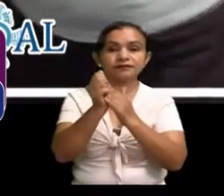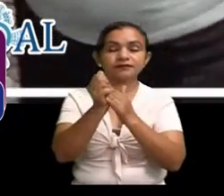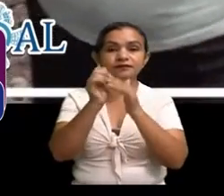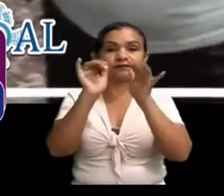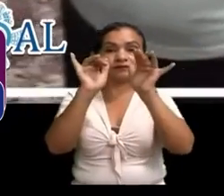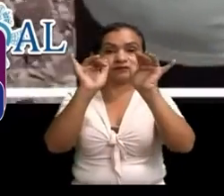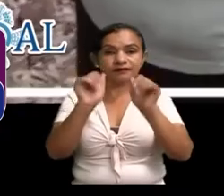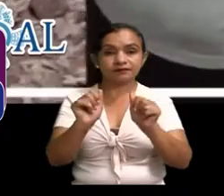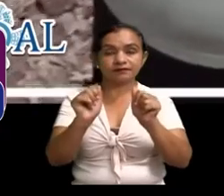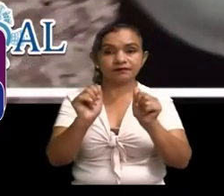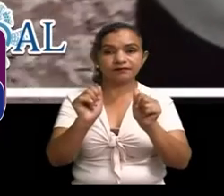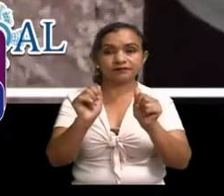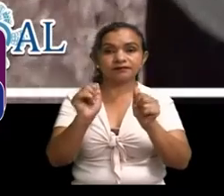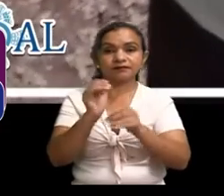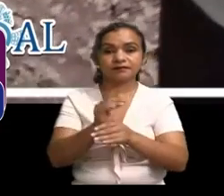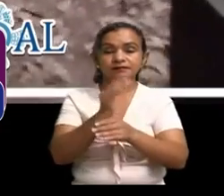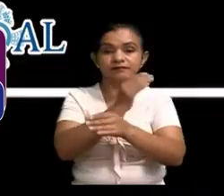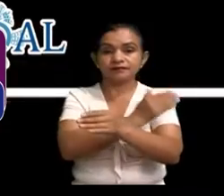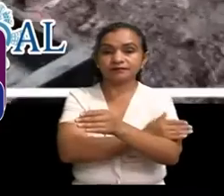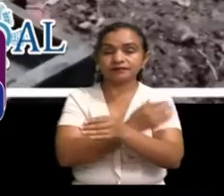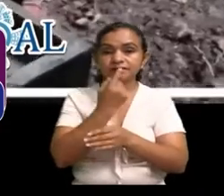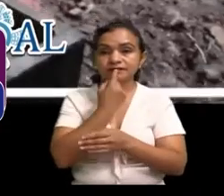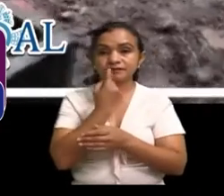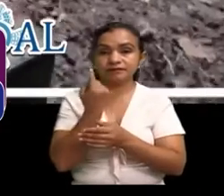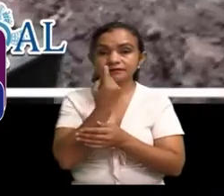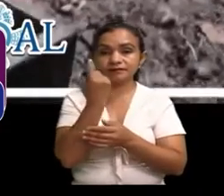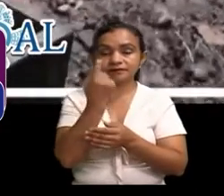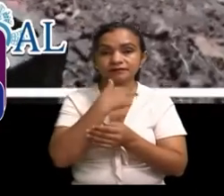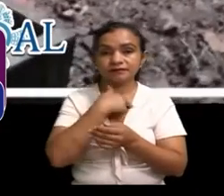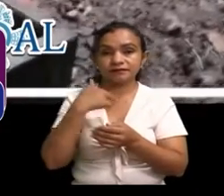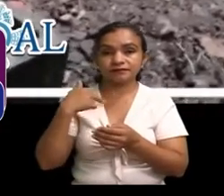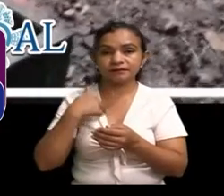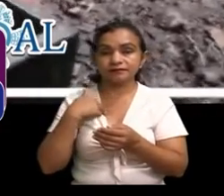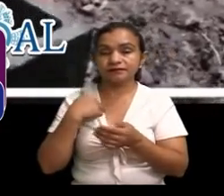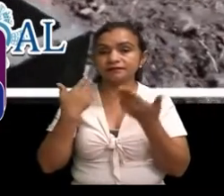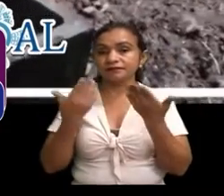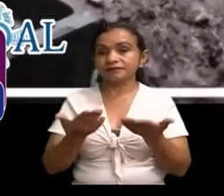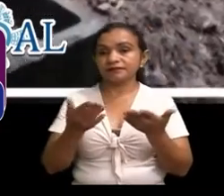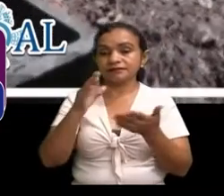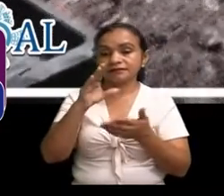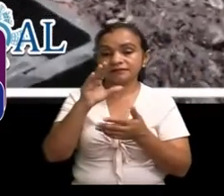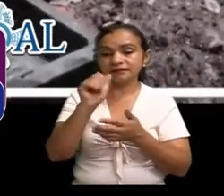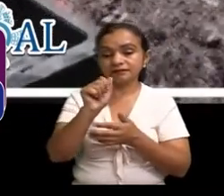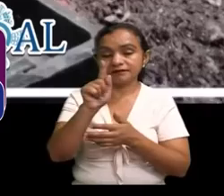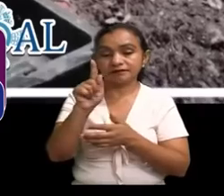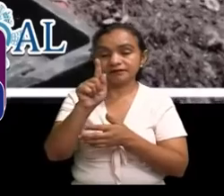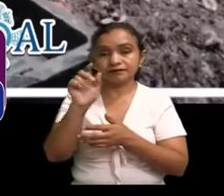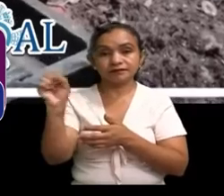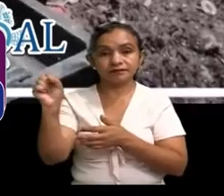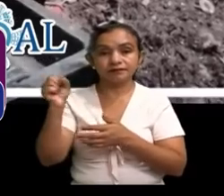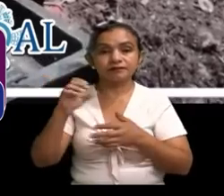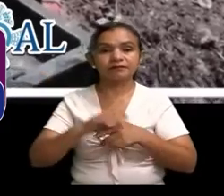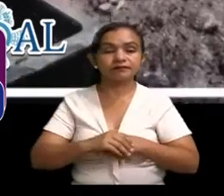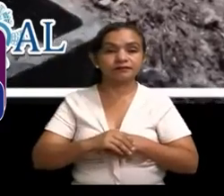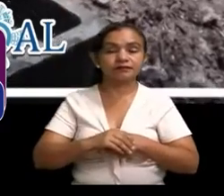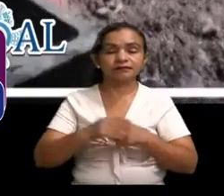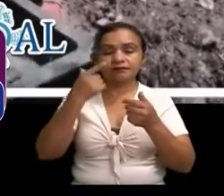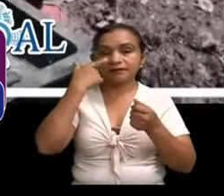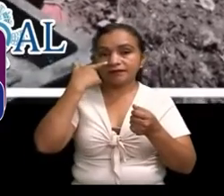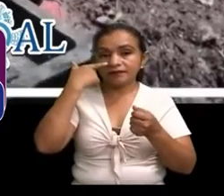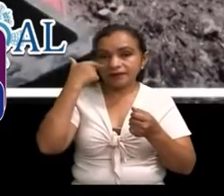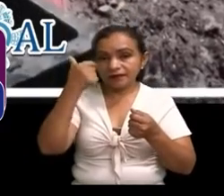hay una creación, ¿no?, previamente de quienes van a administrar todo. Exactamente. Entonces ahí, por ejemplo, hay un